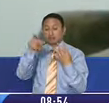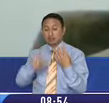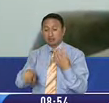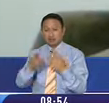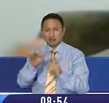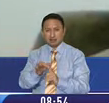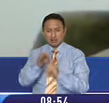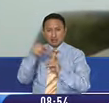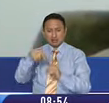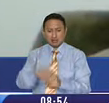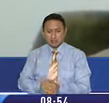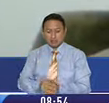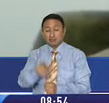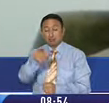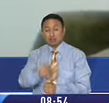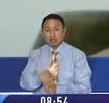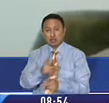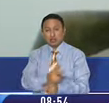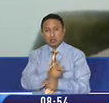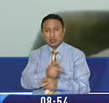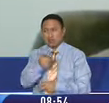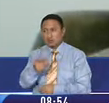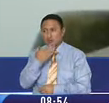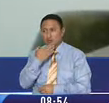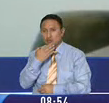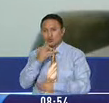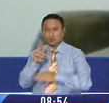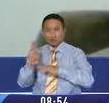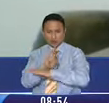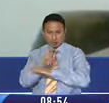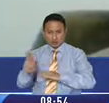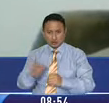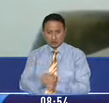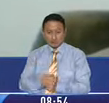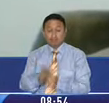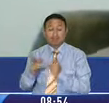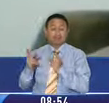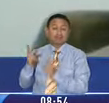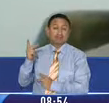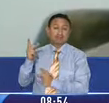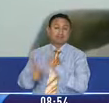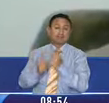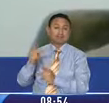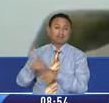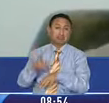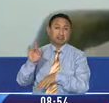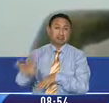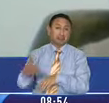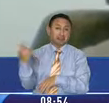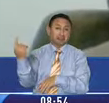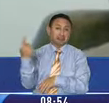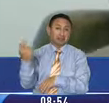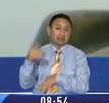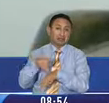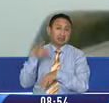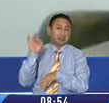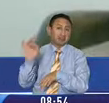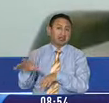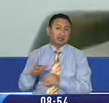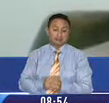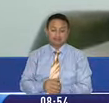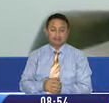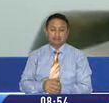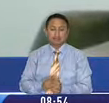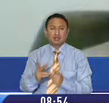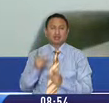específica para enseñar a la gente cómo usar. Este proceso quedó abandonado, lo desecharon. El